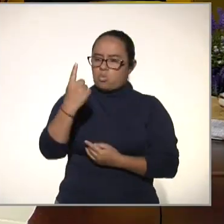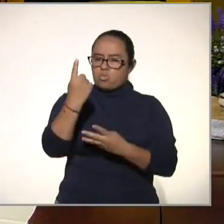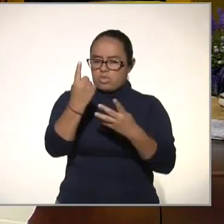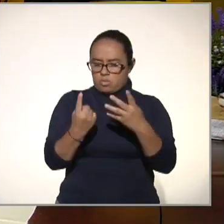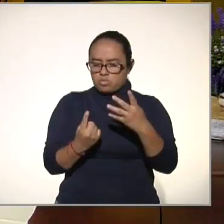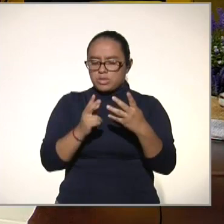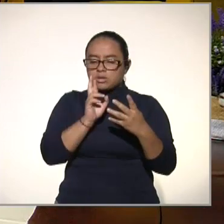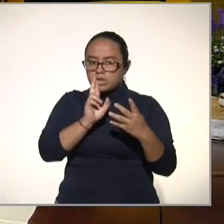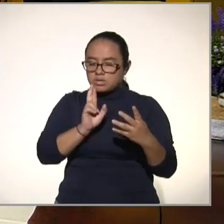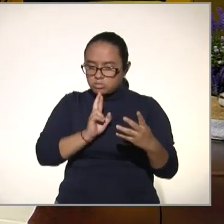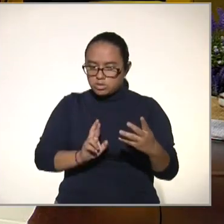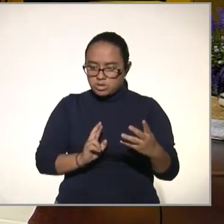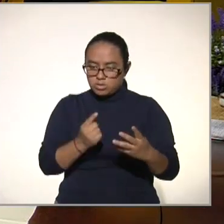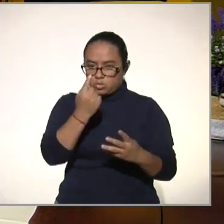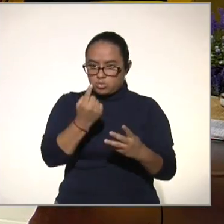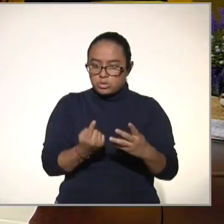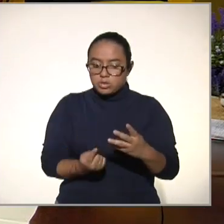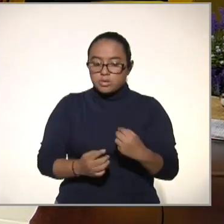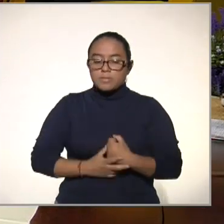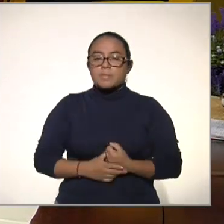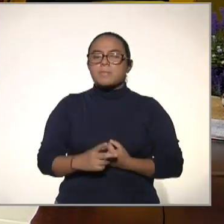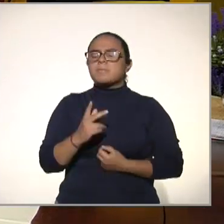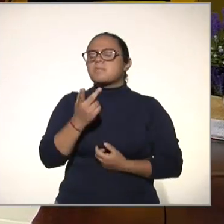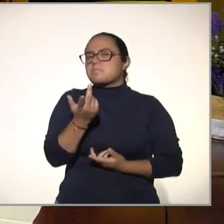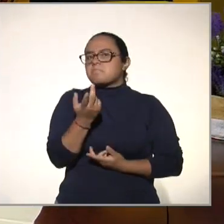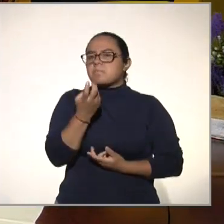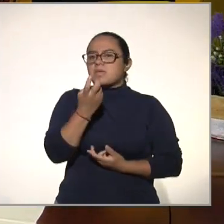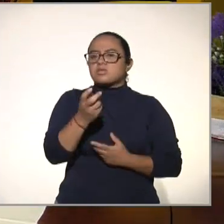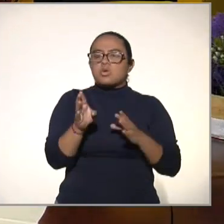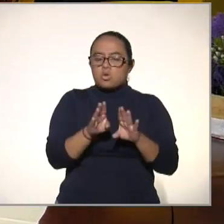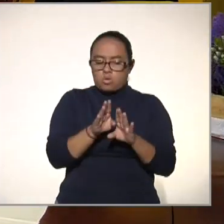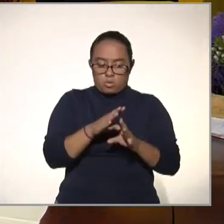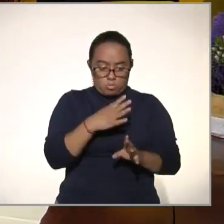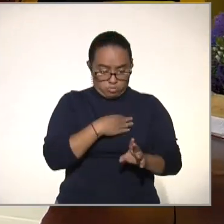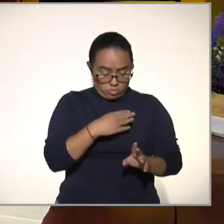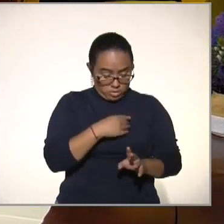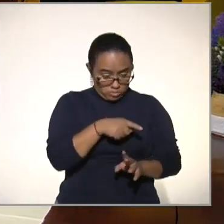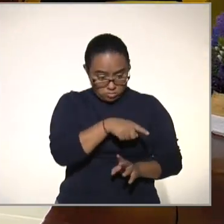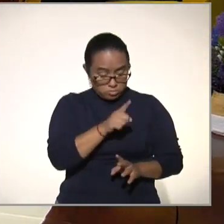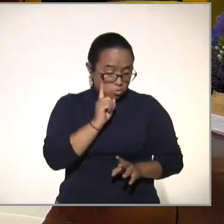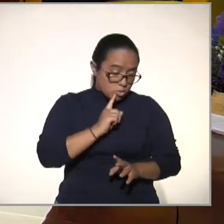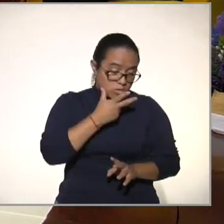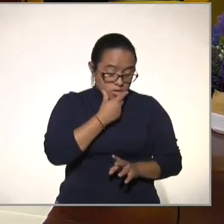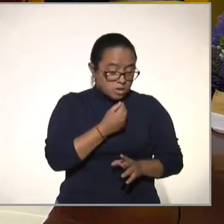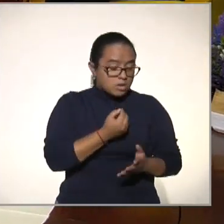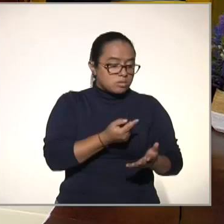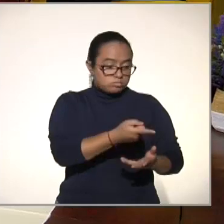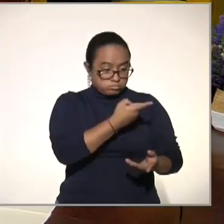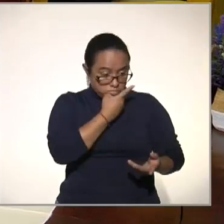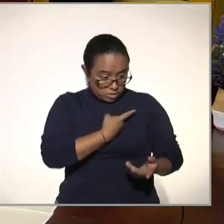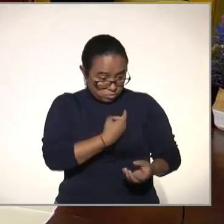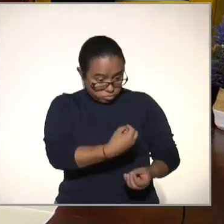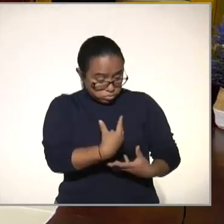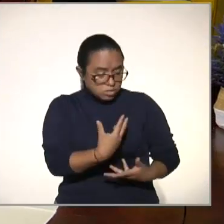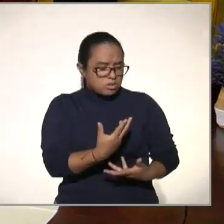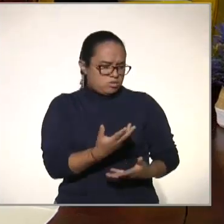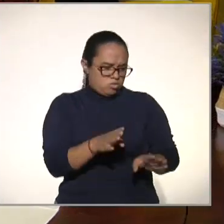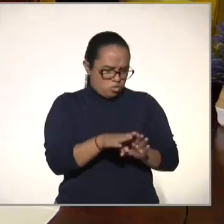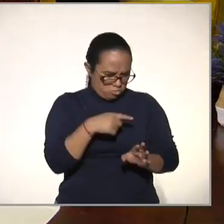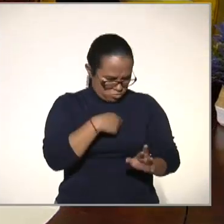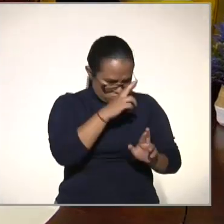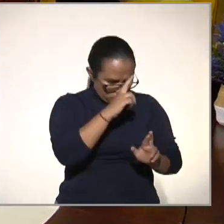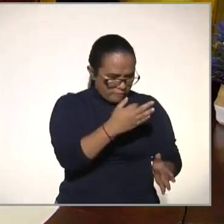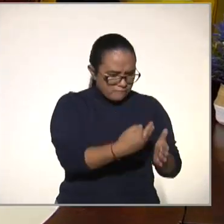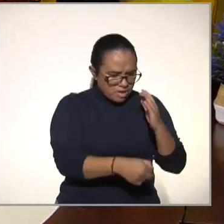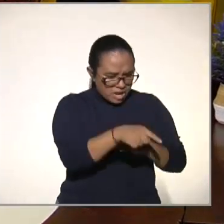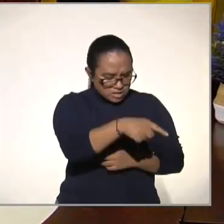una. A ver, empecemos con eso. O sea, este argumento que existe de ¿cómo voy a respetar lo que mi hija, hijo, hija me expresa si todavía no sabe lo que quiere o si todavía